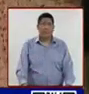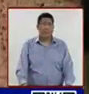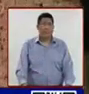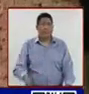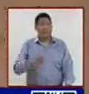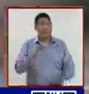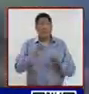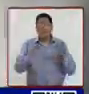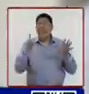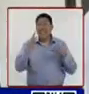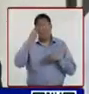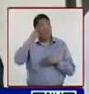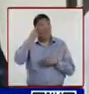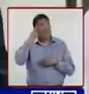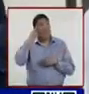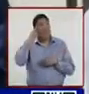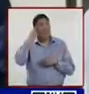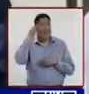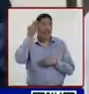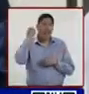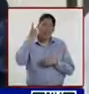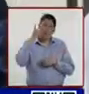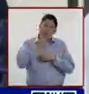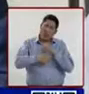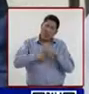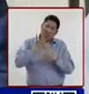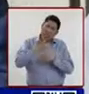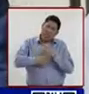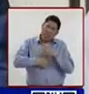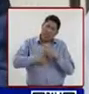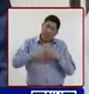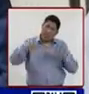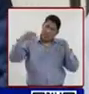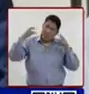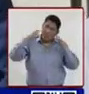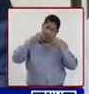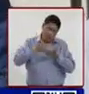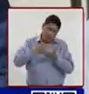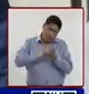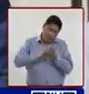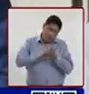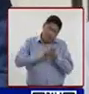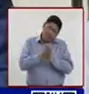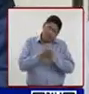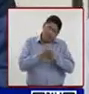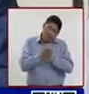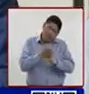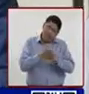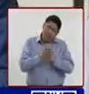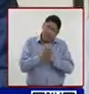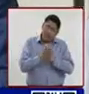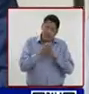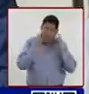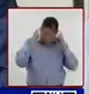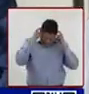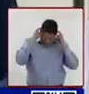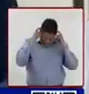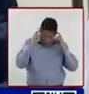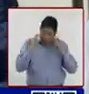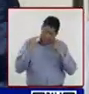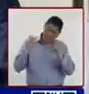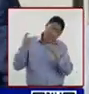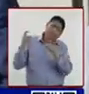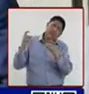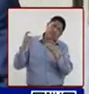Nadie se podía imaginar hace más de 2 años que estos artículos como el alcohol para desinfectarse, incluso este